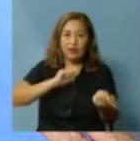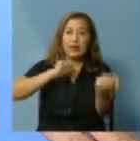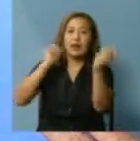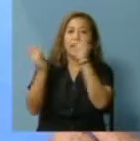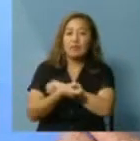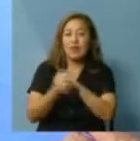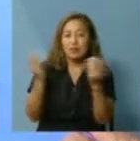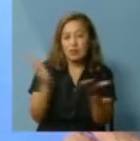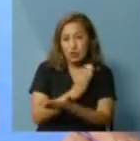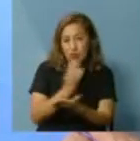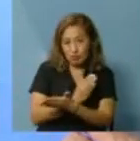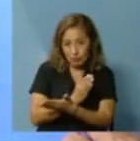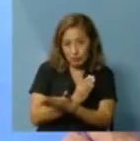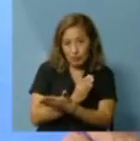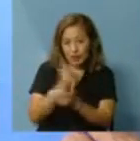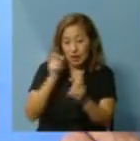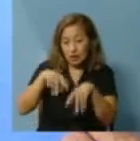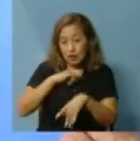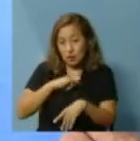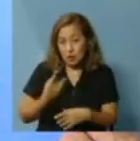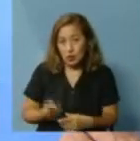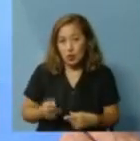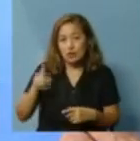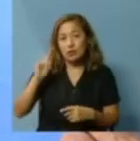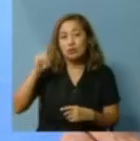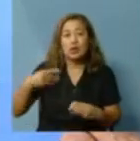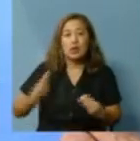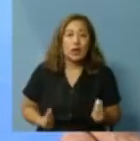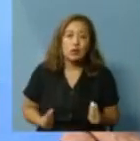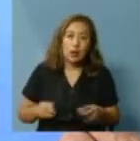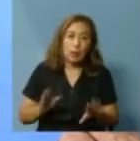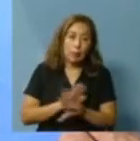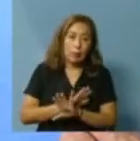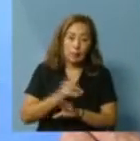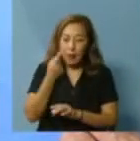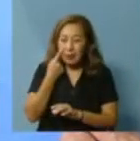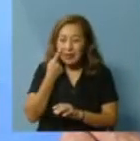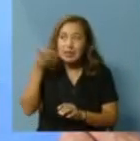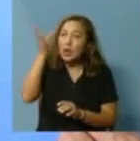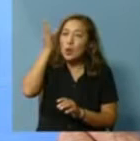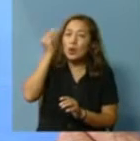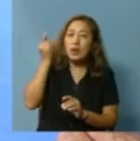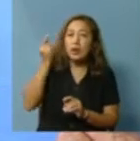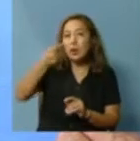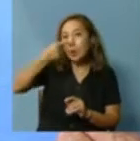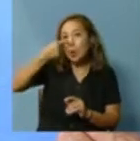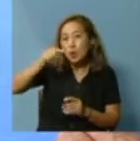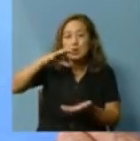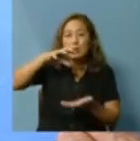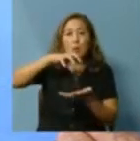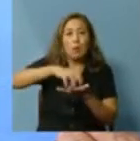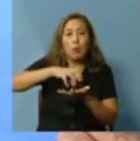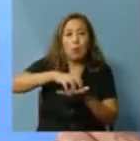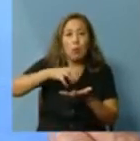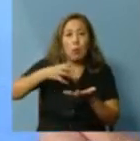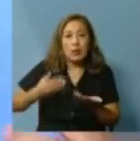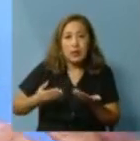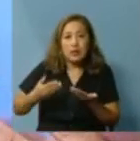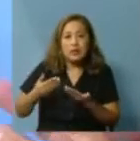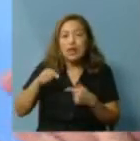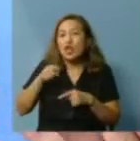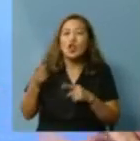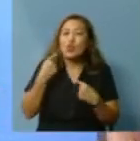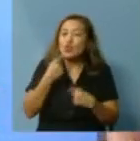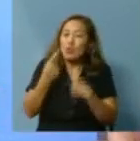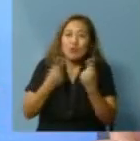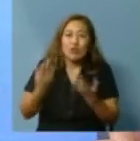la matriz productiva que tenía jujuy porque basta tan sólo recordar cuál es la última empresa que sea un nuevo un